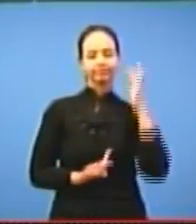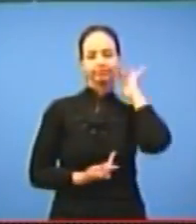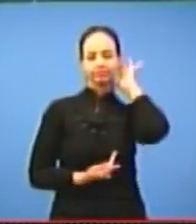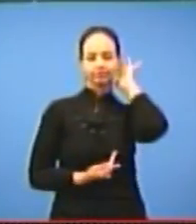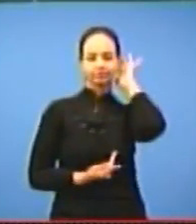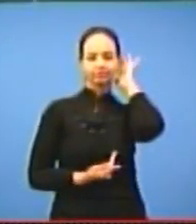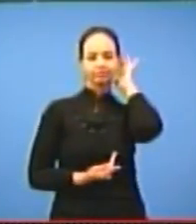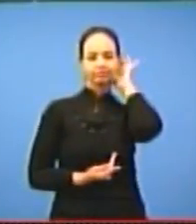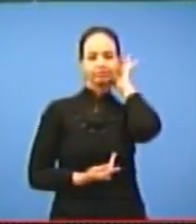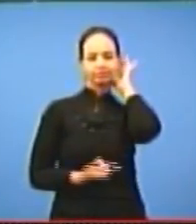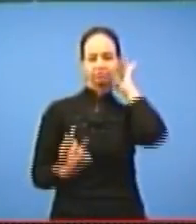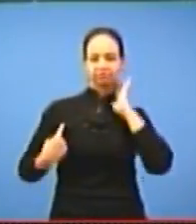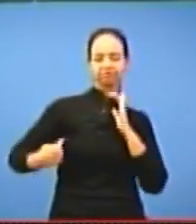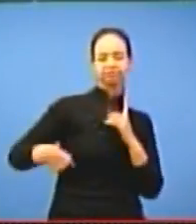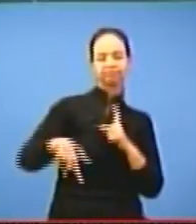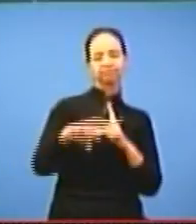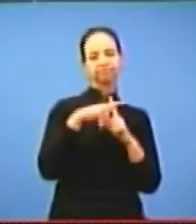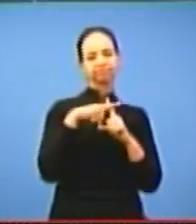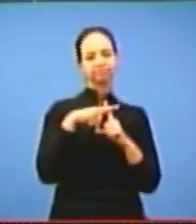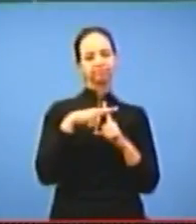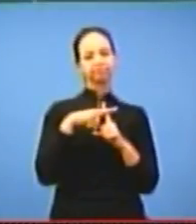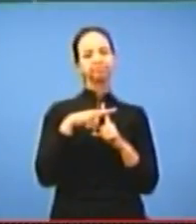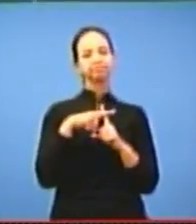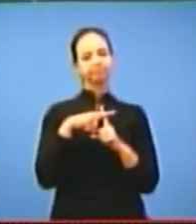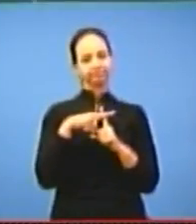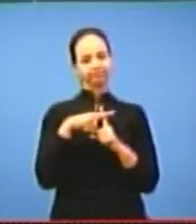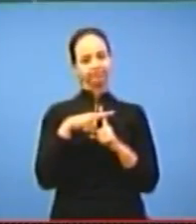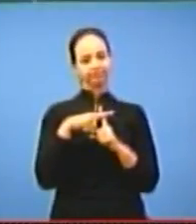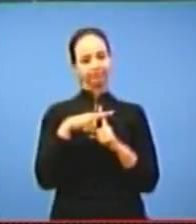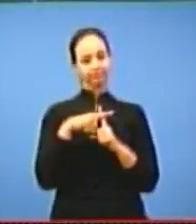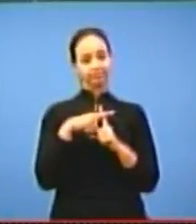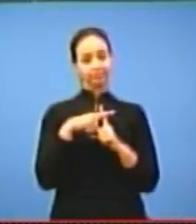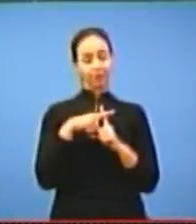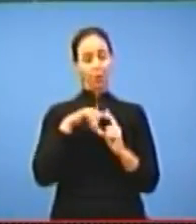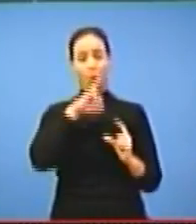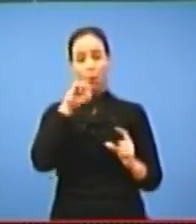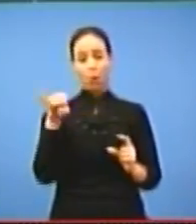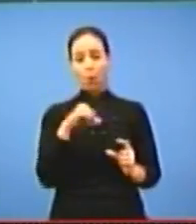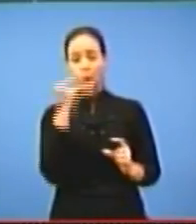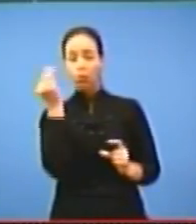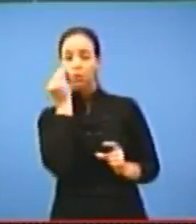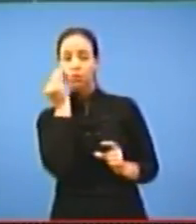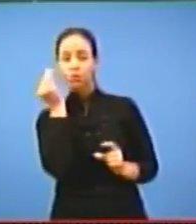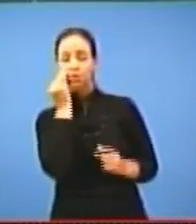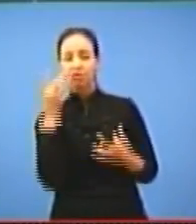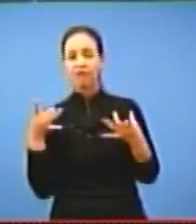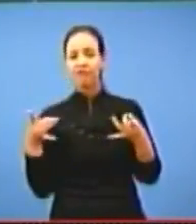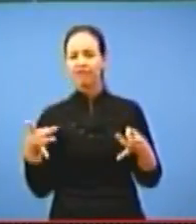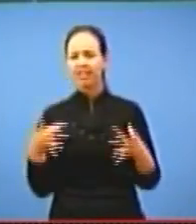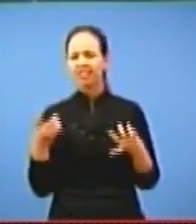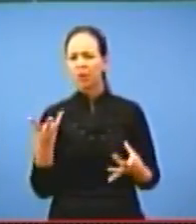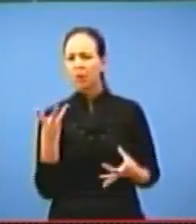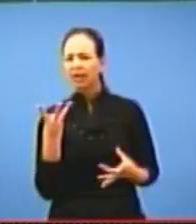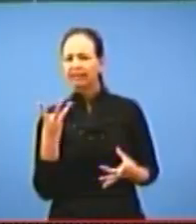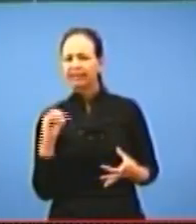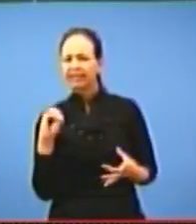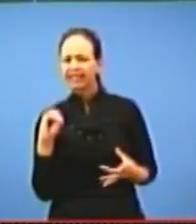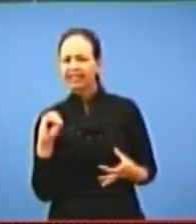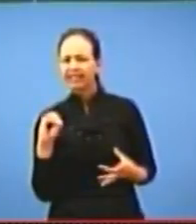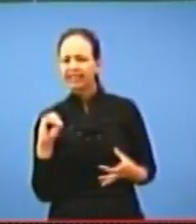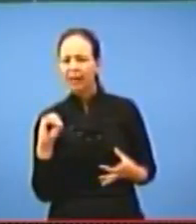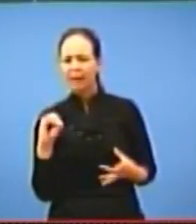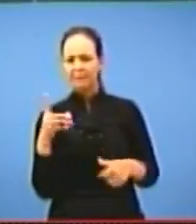otro problema. Se entregó para ser crucificado. Judas había vendido al Señor por 30 monedas de